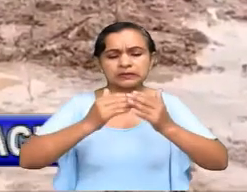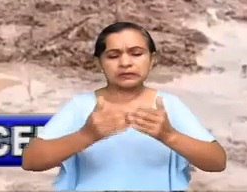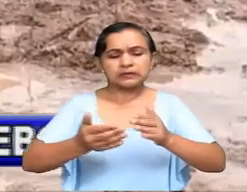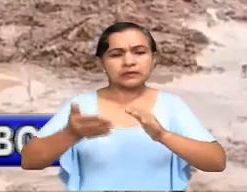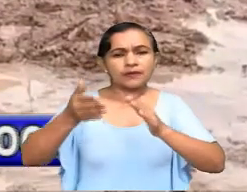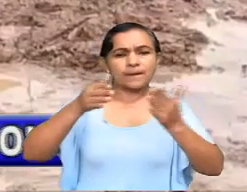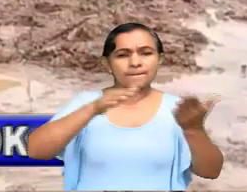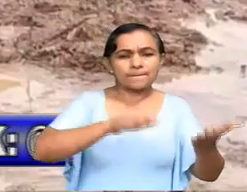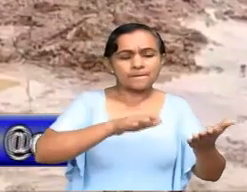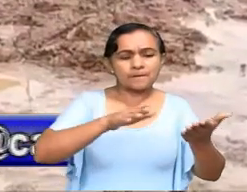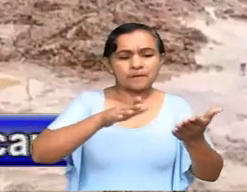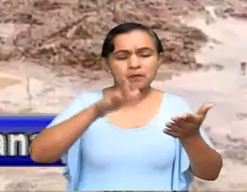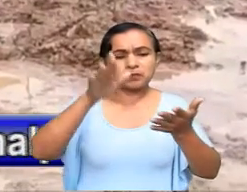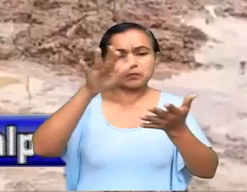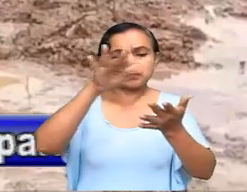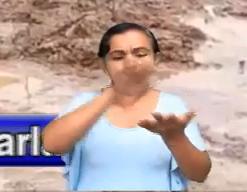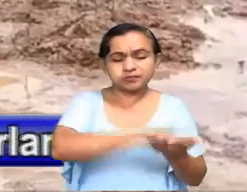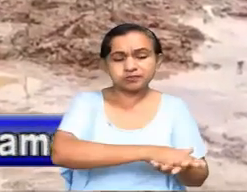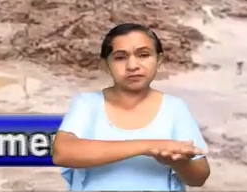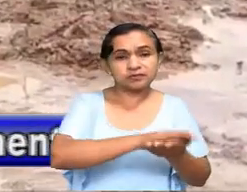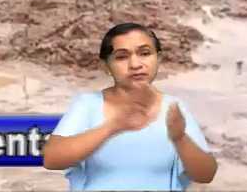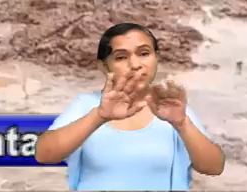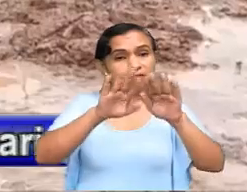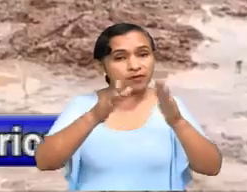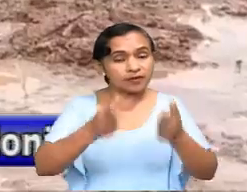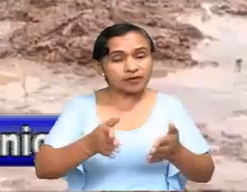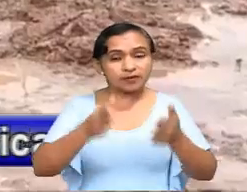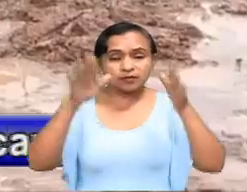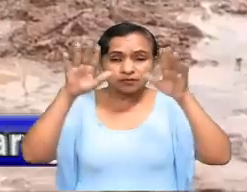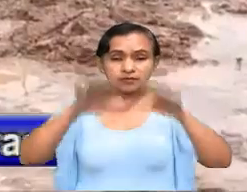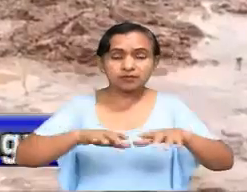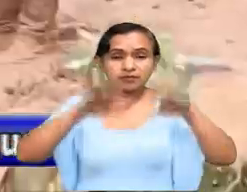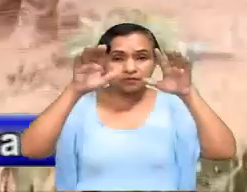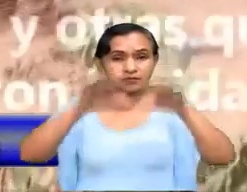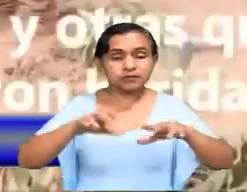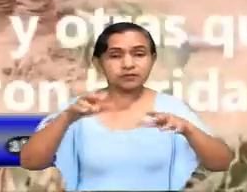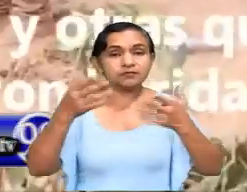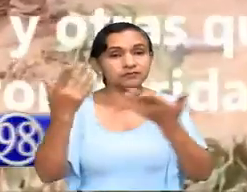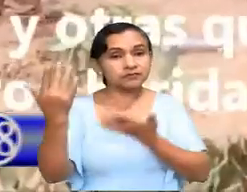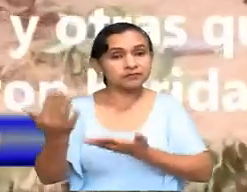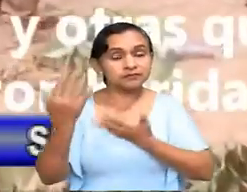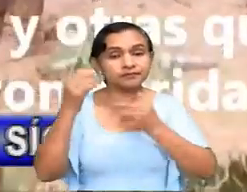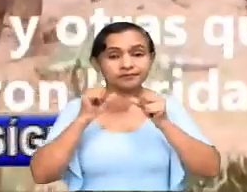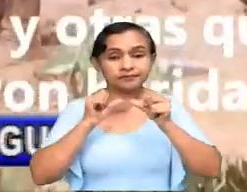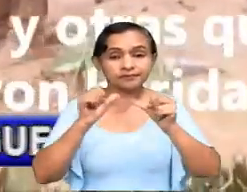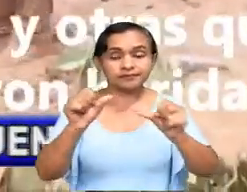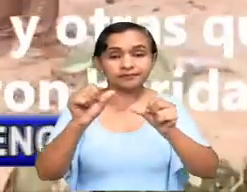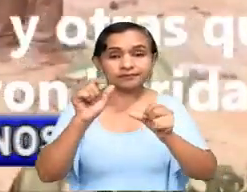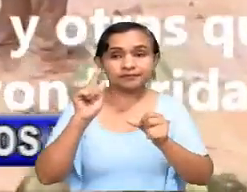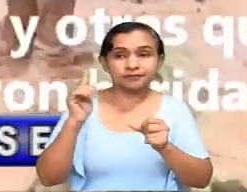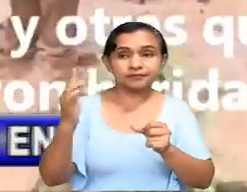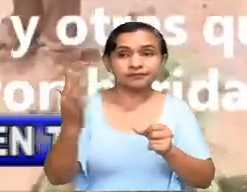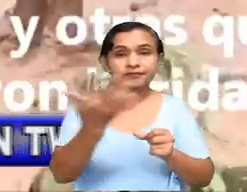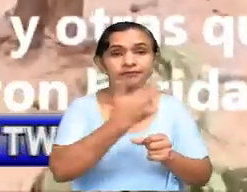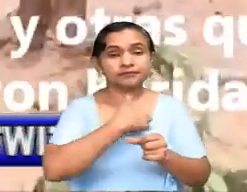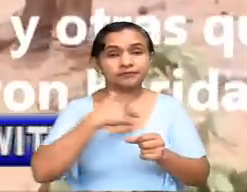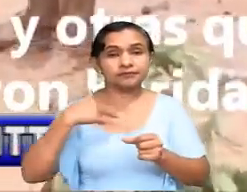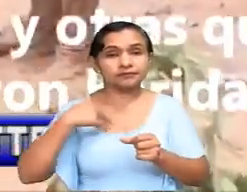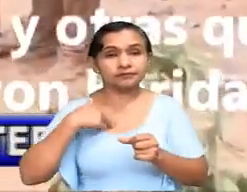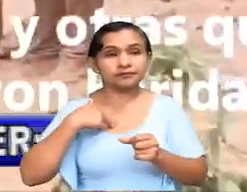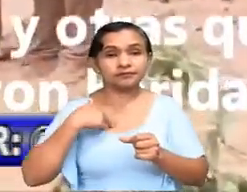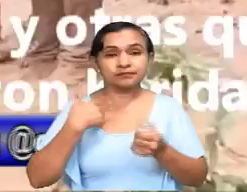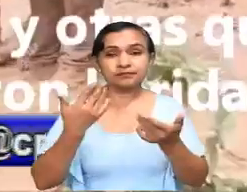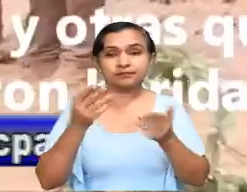falleció enterrada bajo escombros. Las lluvias disminuyeron su intensidad, pero se espera que continúen durante todo el día, por lo que no